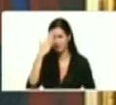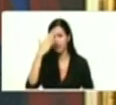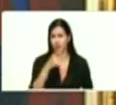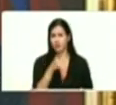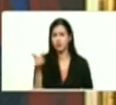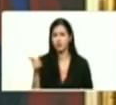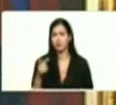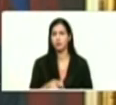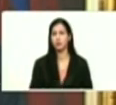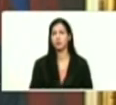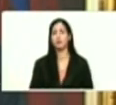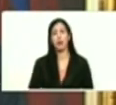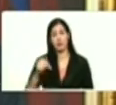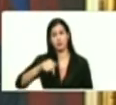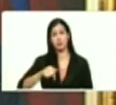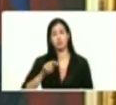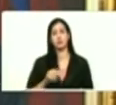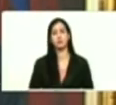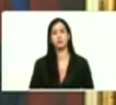saben que